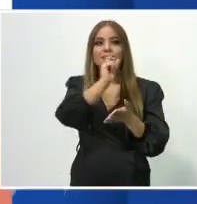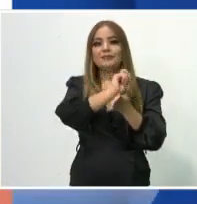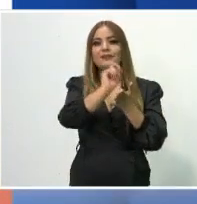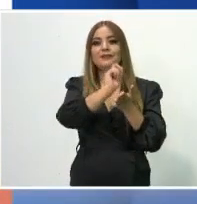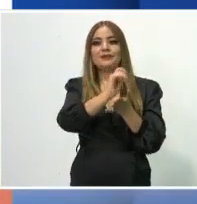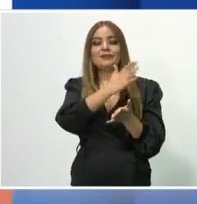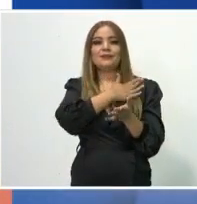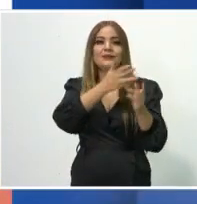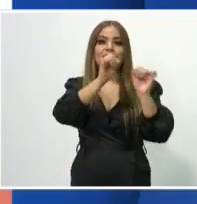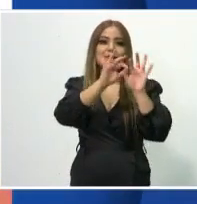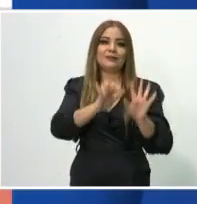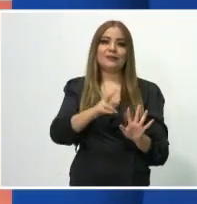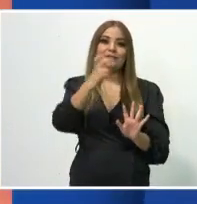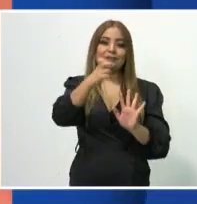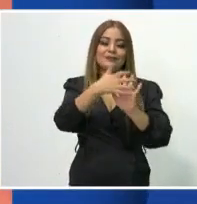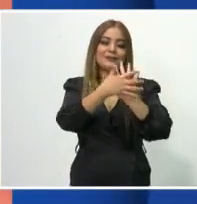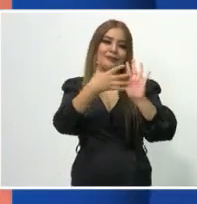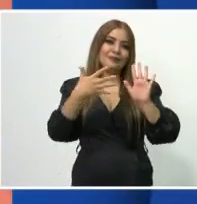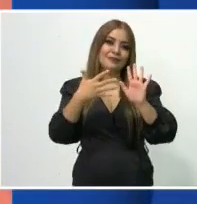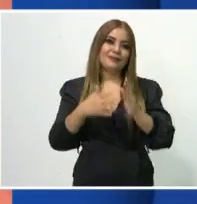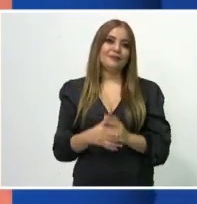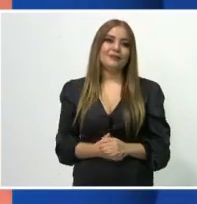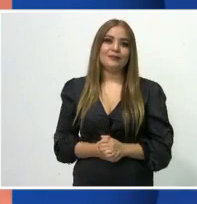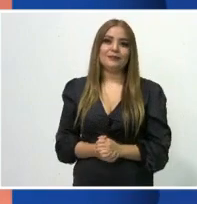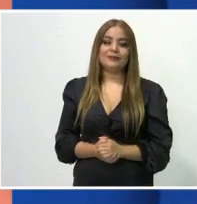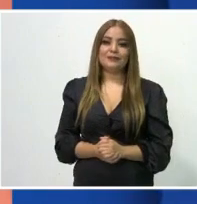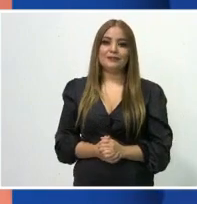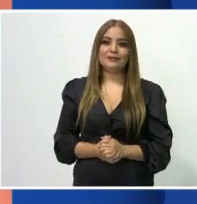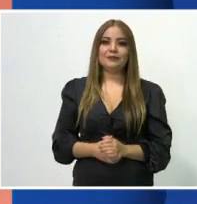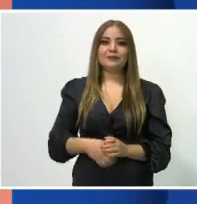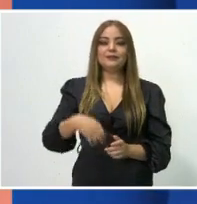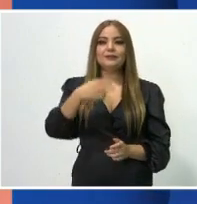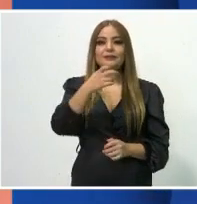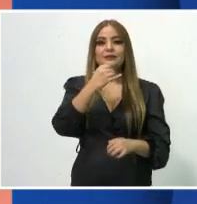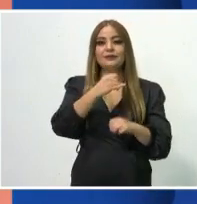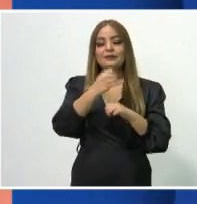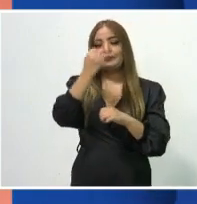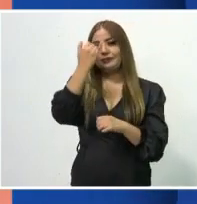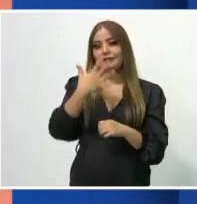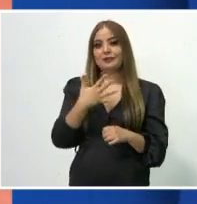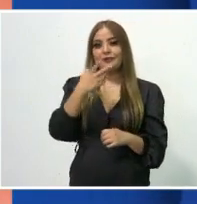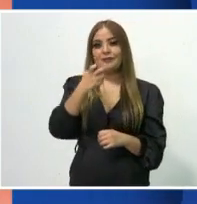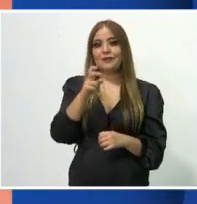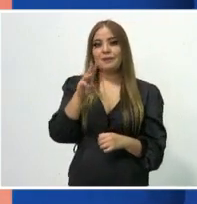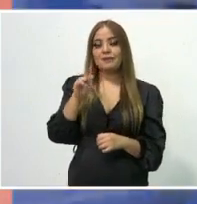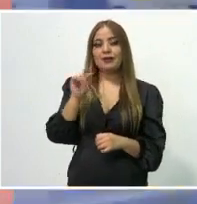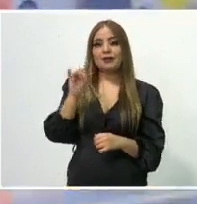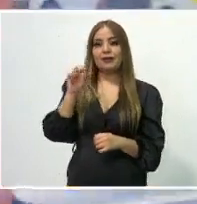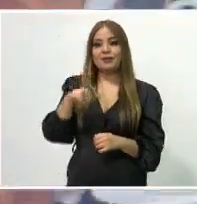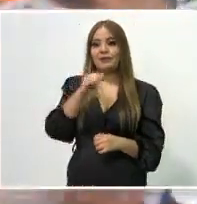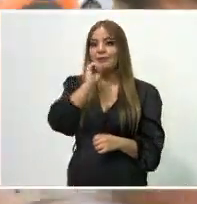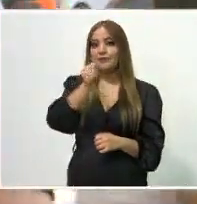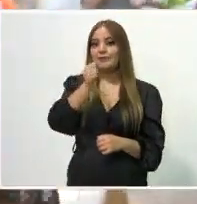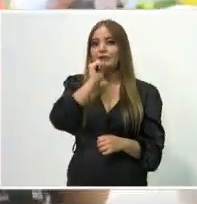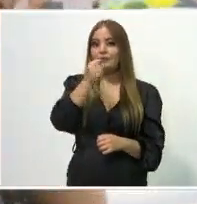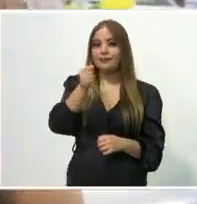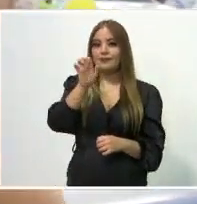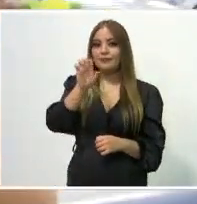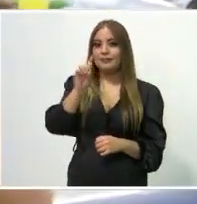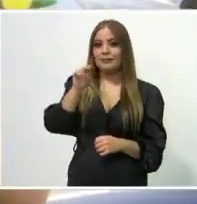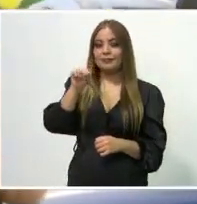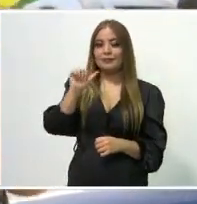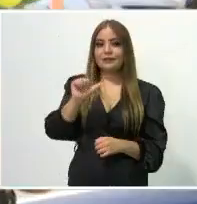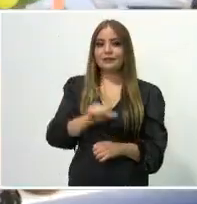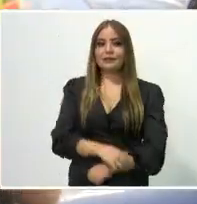deseos a través de la red social. Con imágenes de Milton Juárez, informó para Telediario